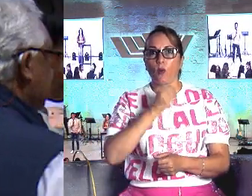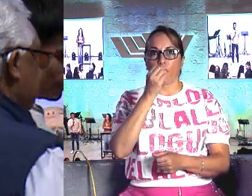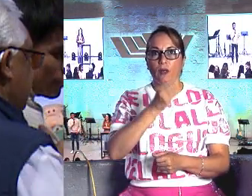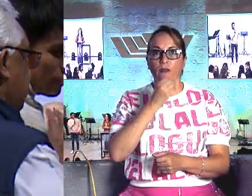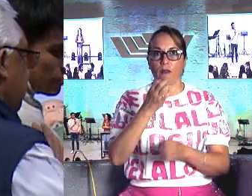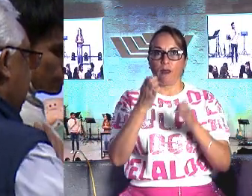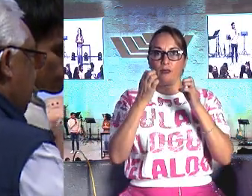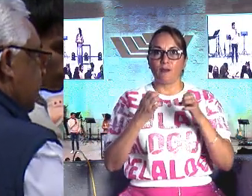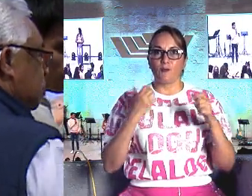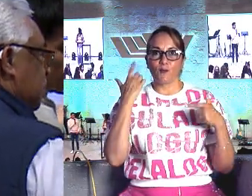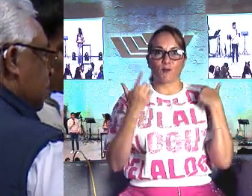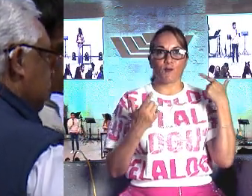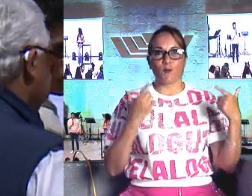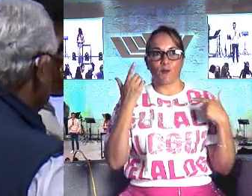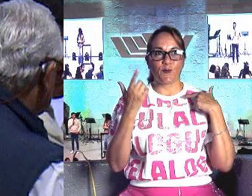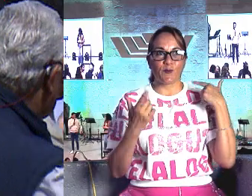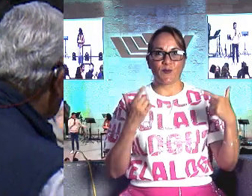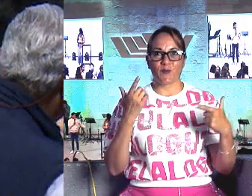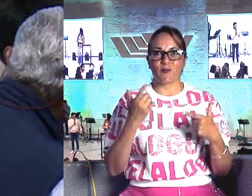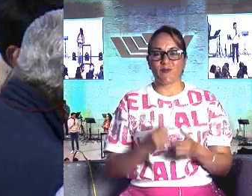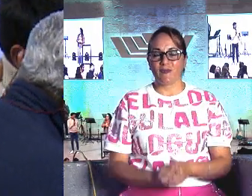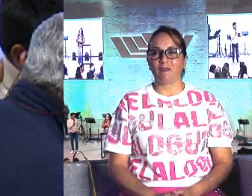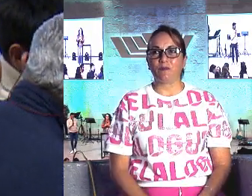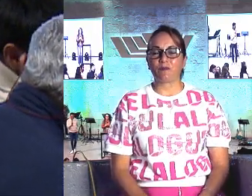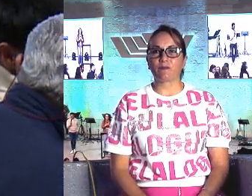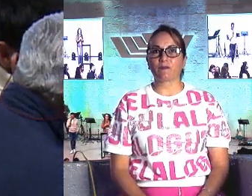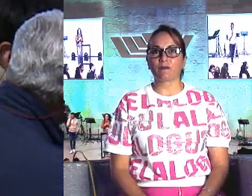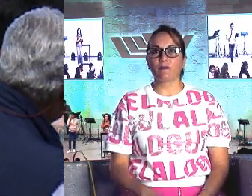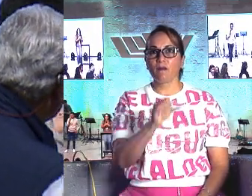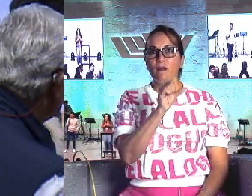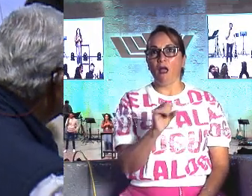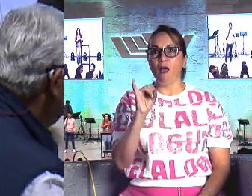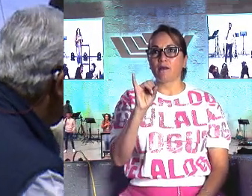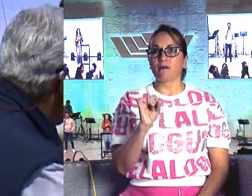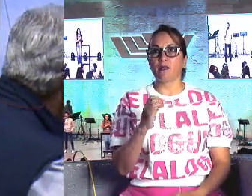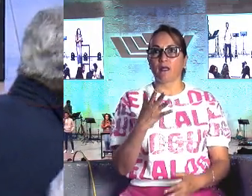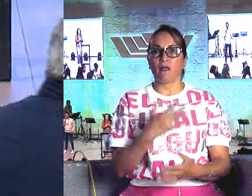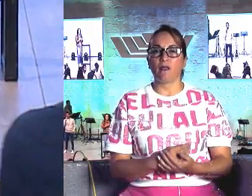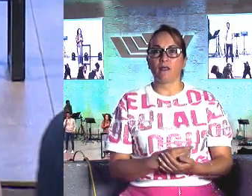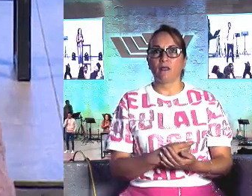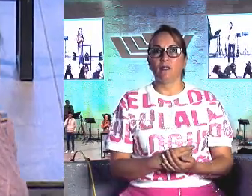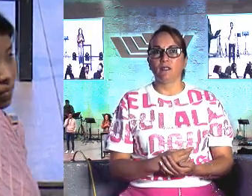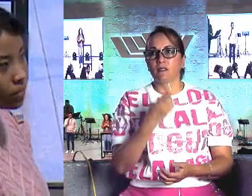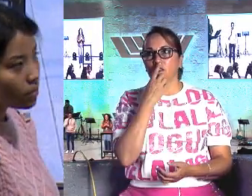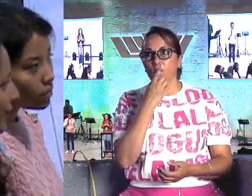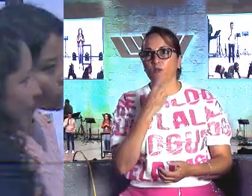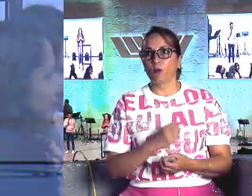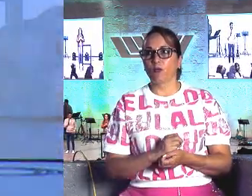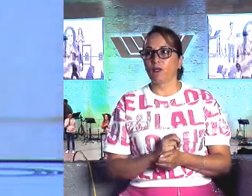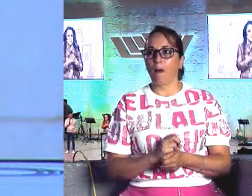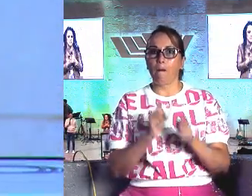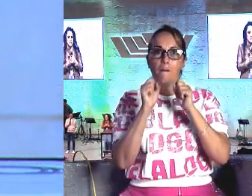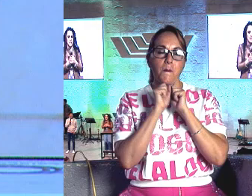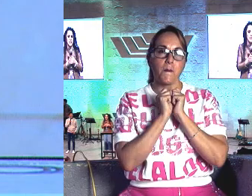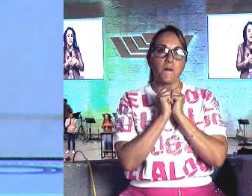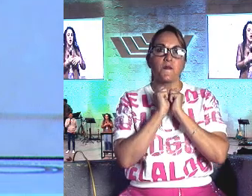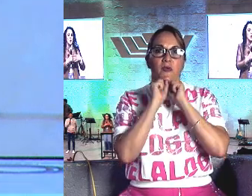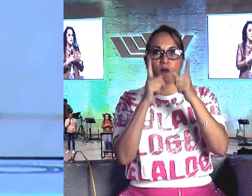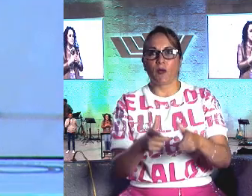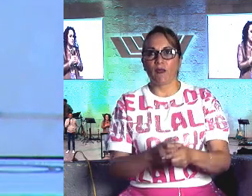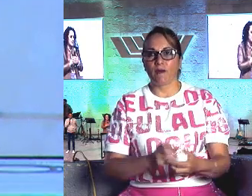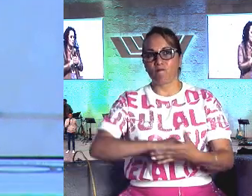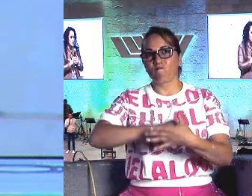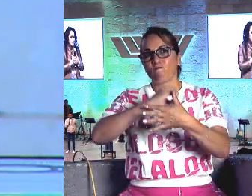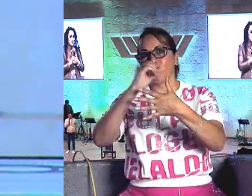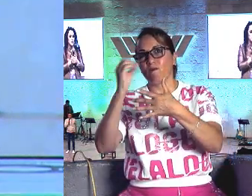nuestros devocionales de diarios. Así es, hermanos, y les recordamos de la desmañanada de oración de manera presencial, o bien si se